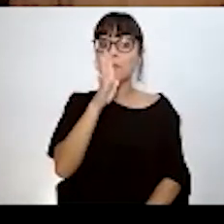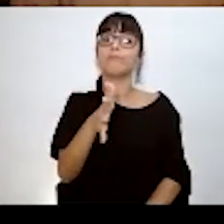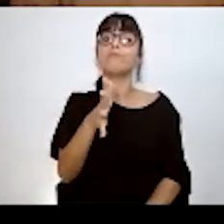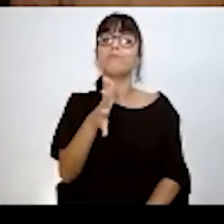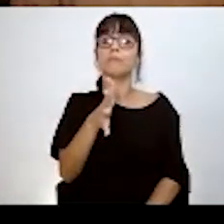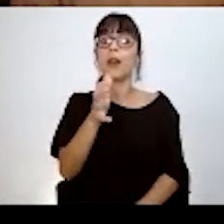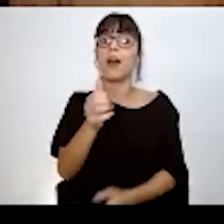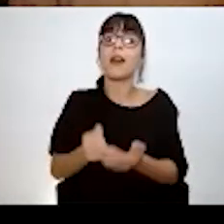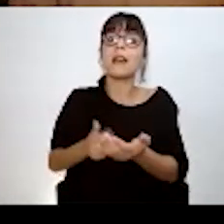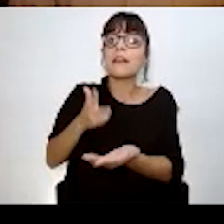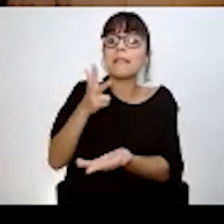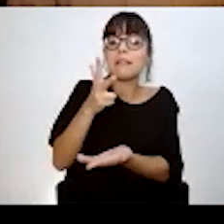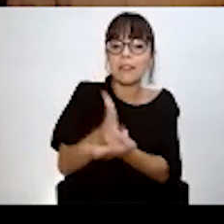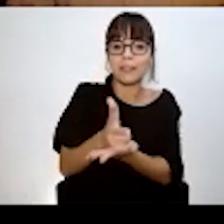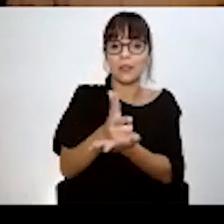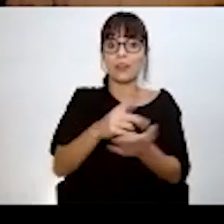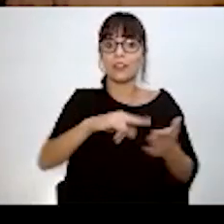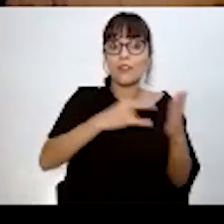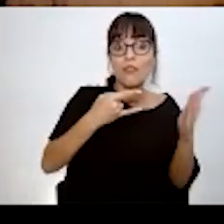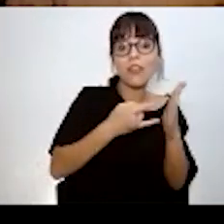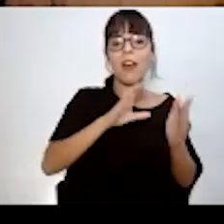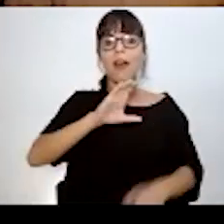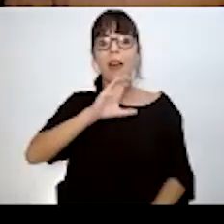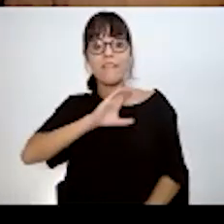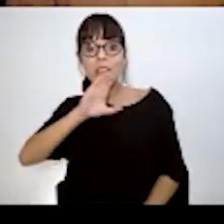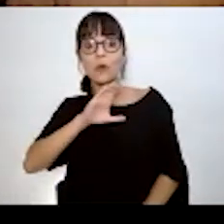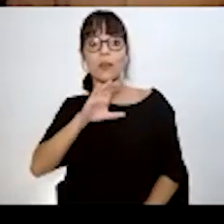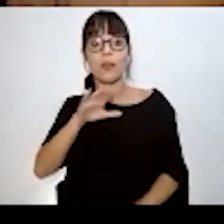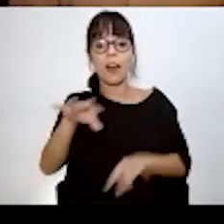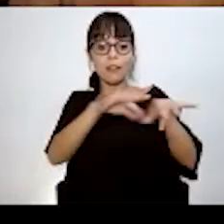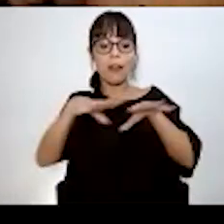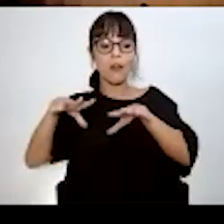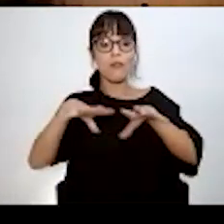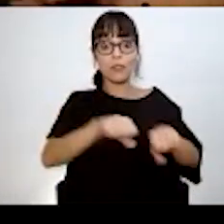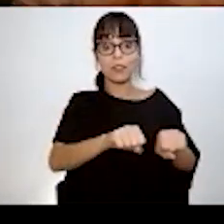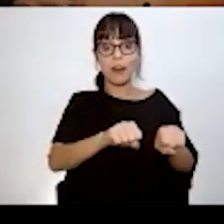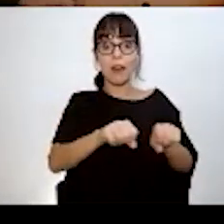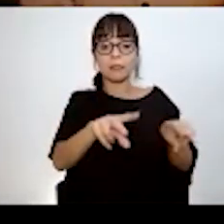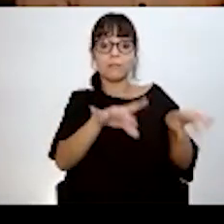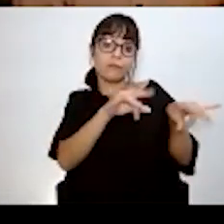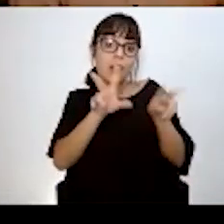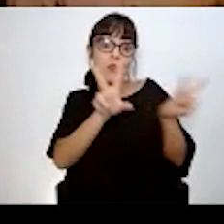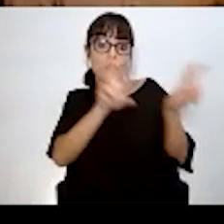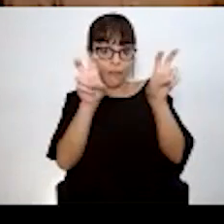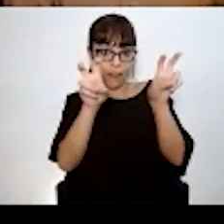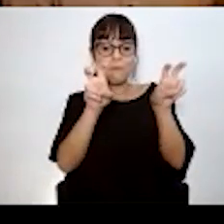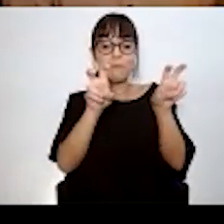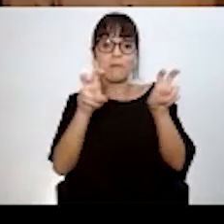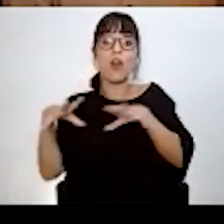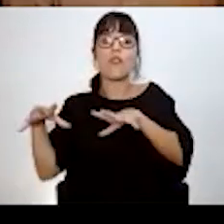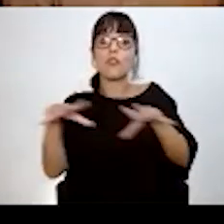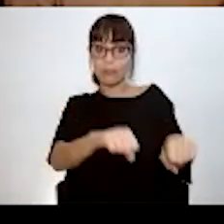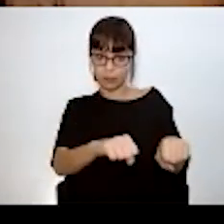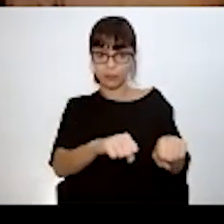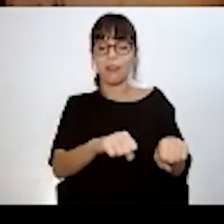reto tecnológico, un reto de aventura, un reto de conquista de nuevos territorios, conquista en el sentido de